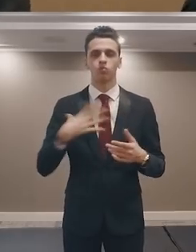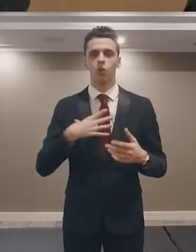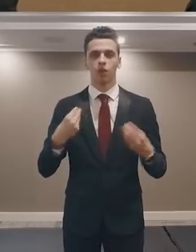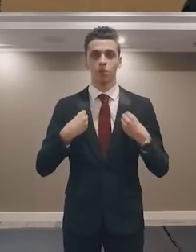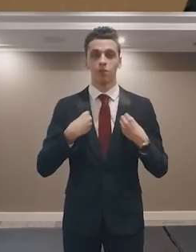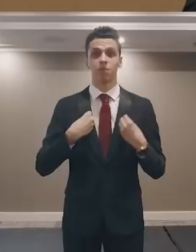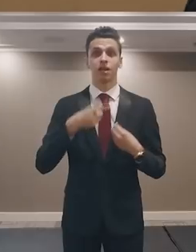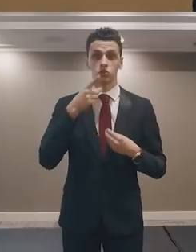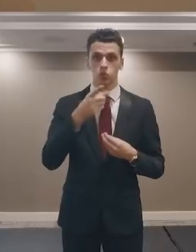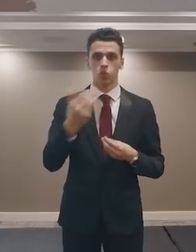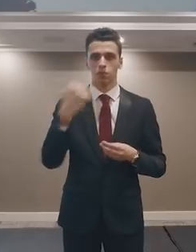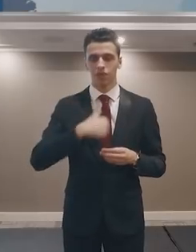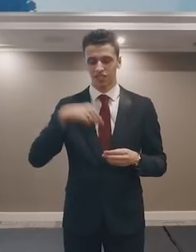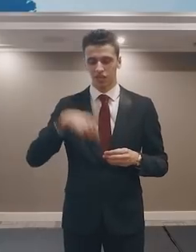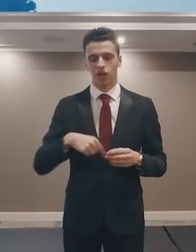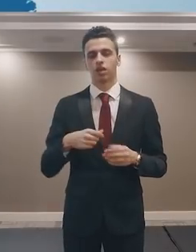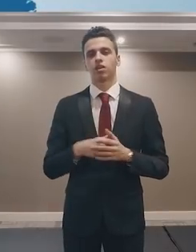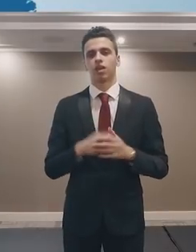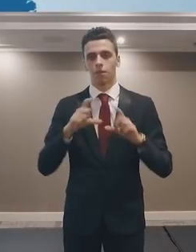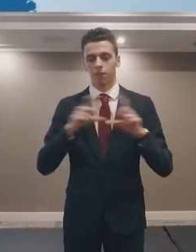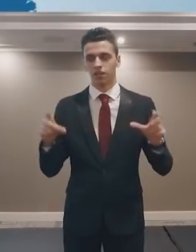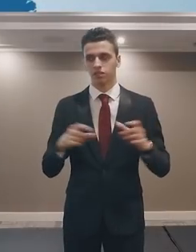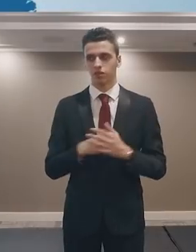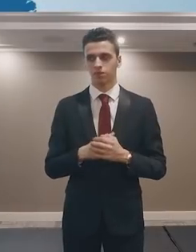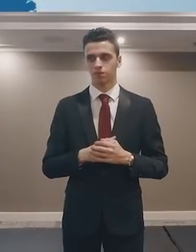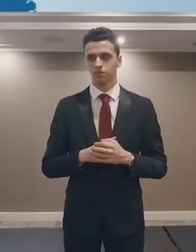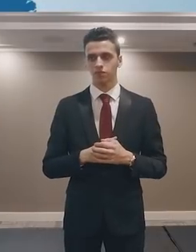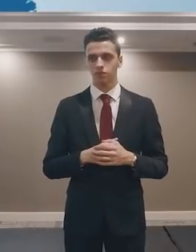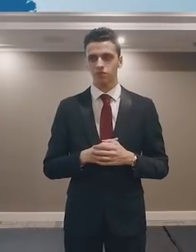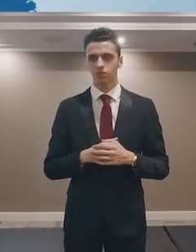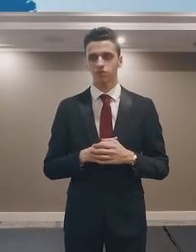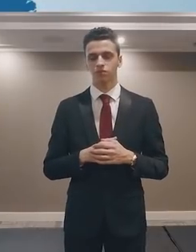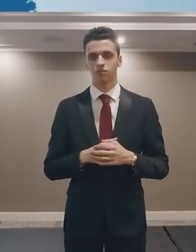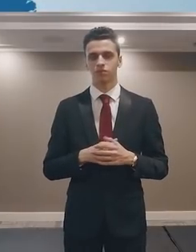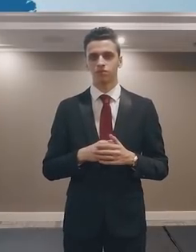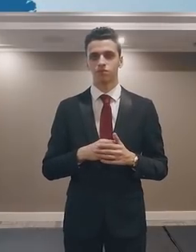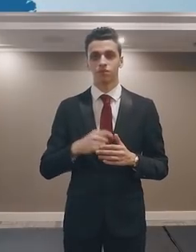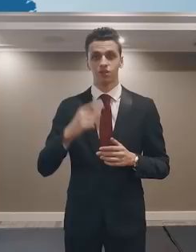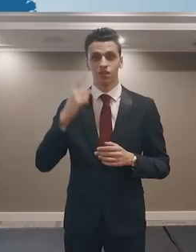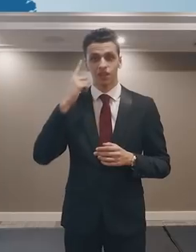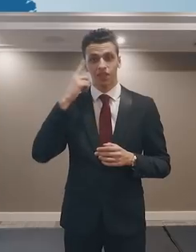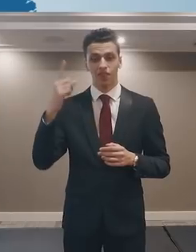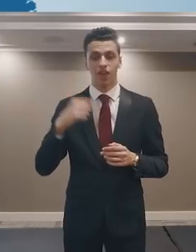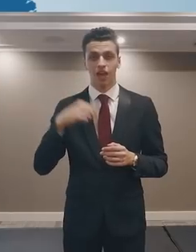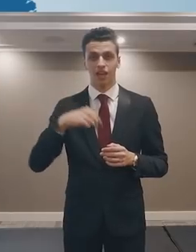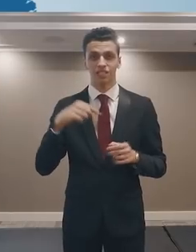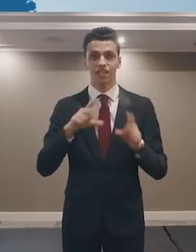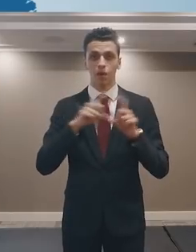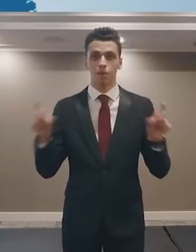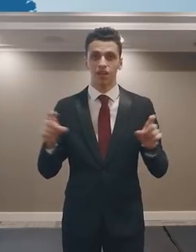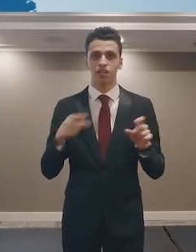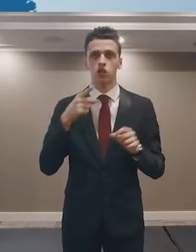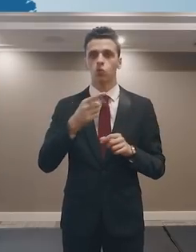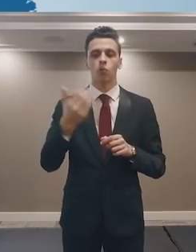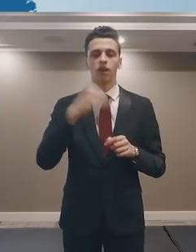enseguida vas a entender la idea de este club que hoy conocéis no es hacer un crucero y ya está y beneficiarte de un mejor precio la idea